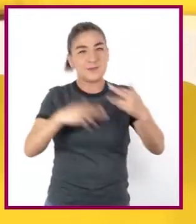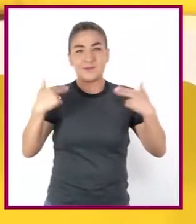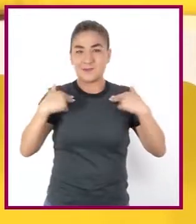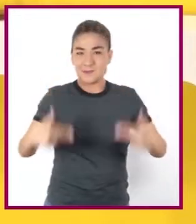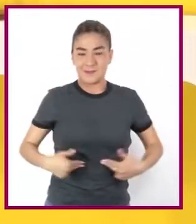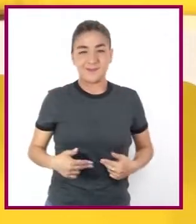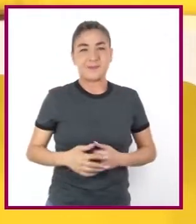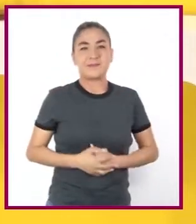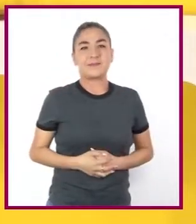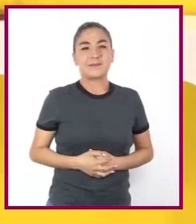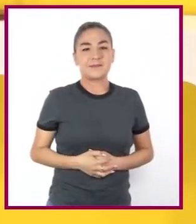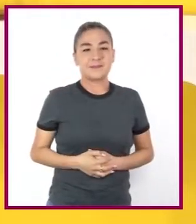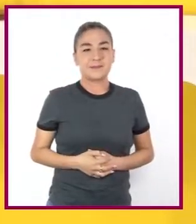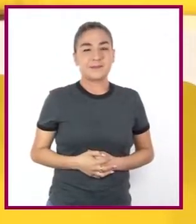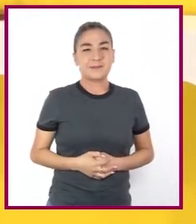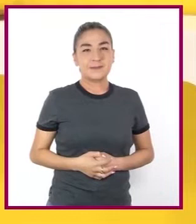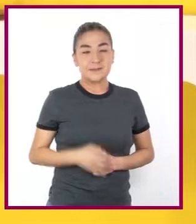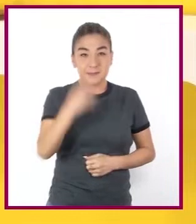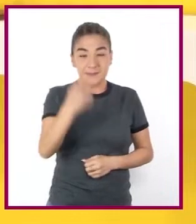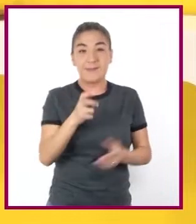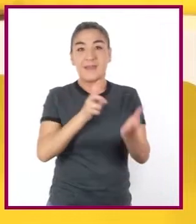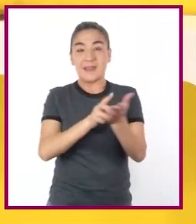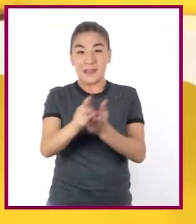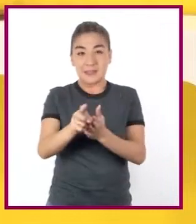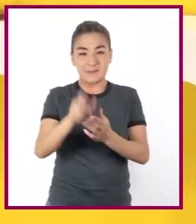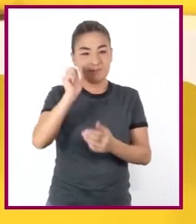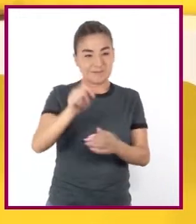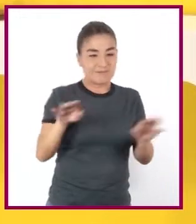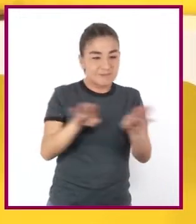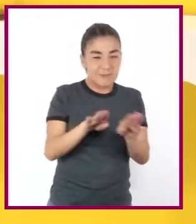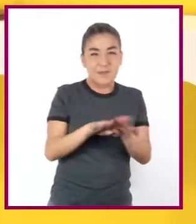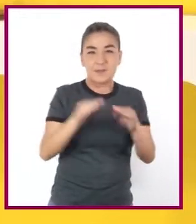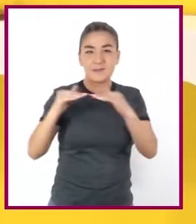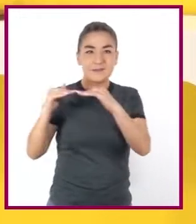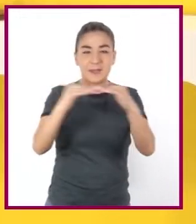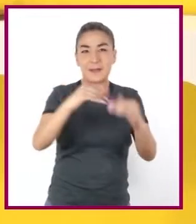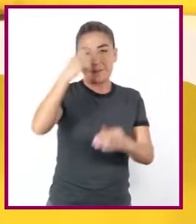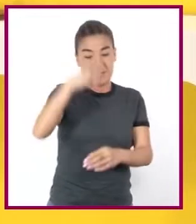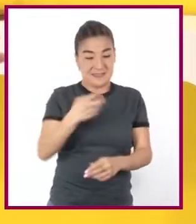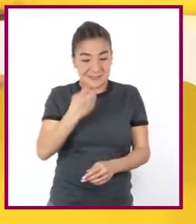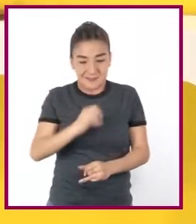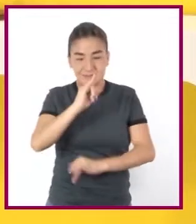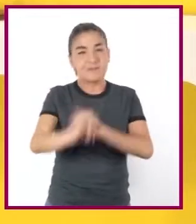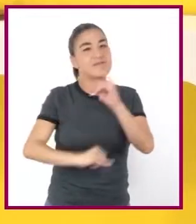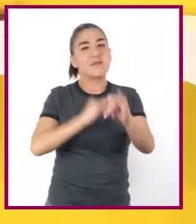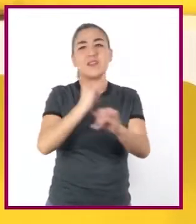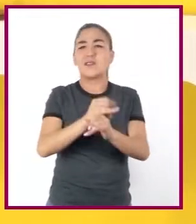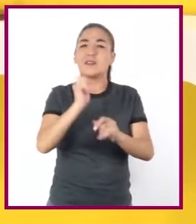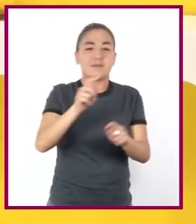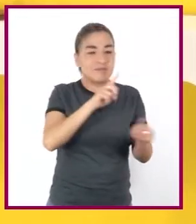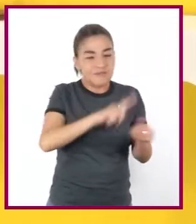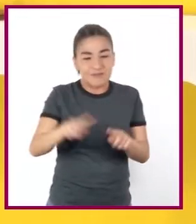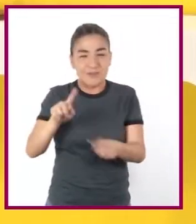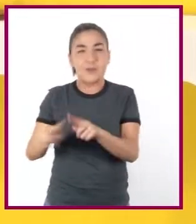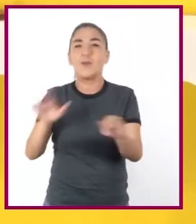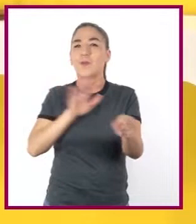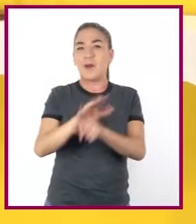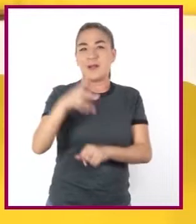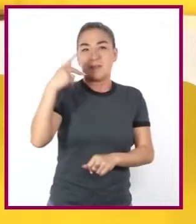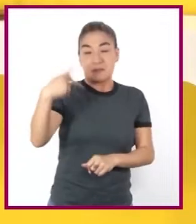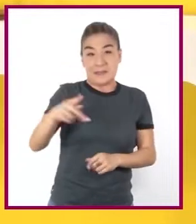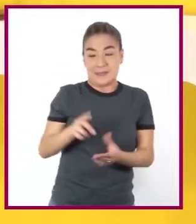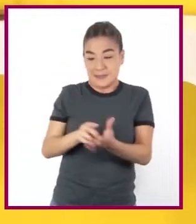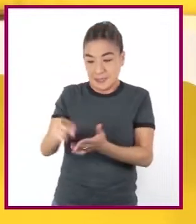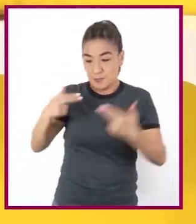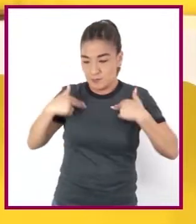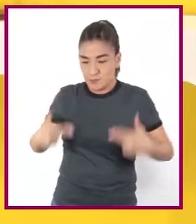humanos. El derecho a la igualdad ha tenido presencia internacional a partir de todos los antecedentes de los derechos humanos